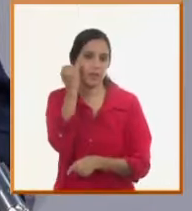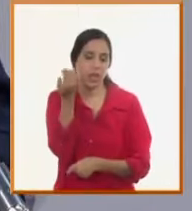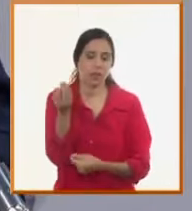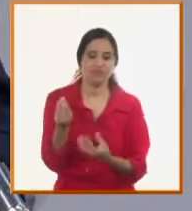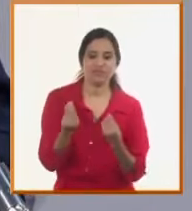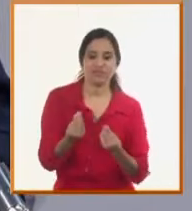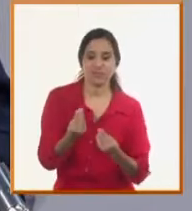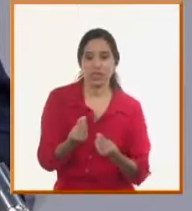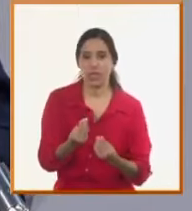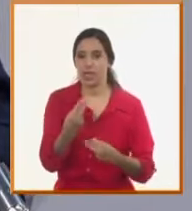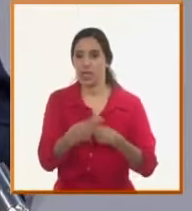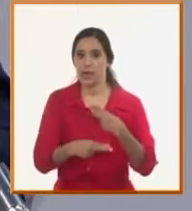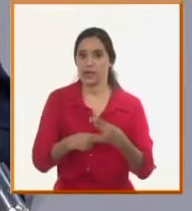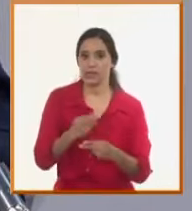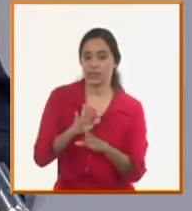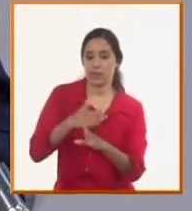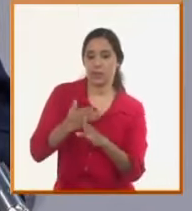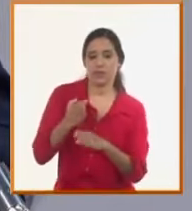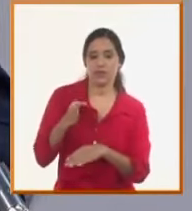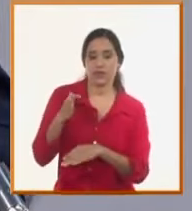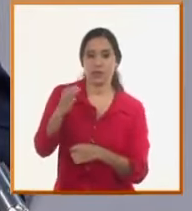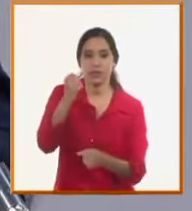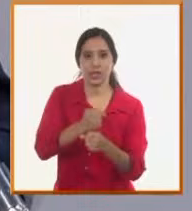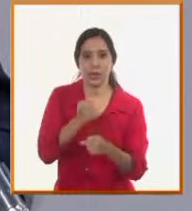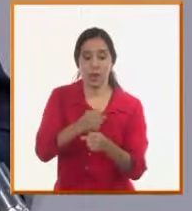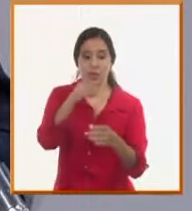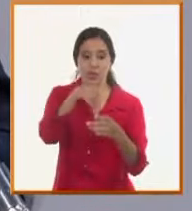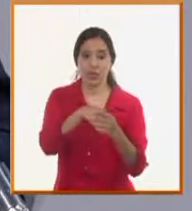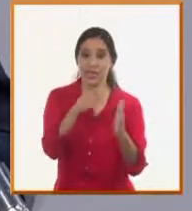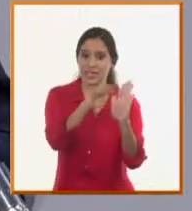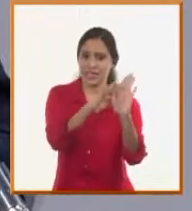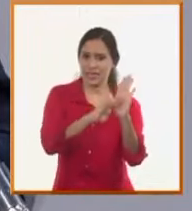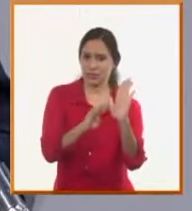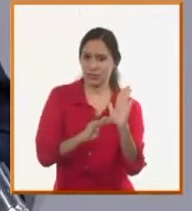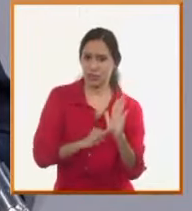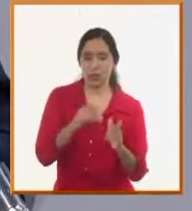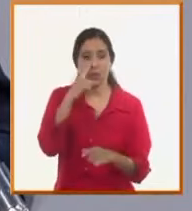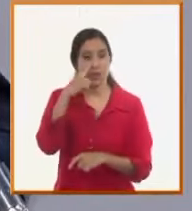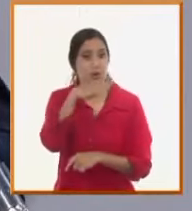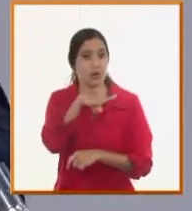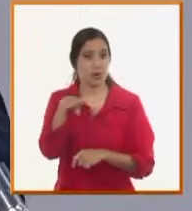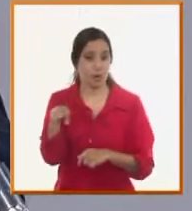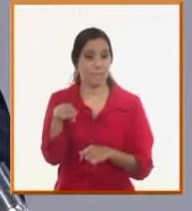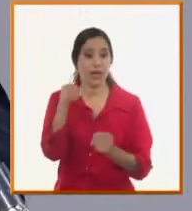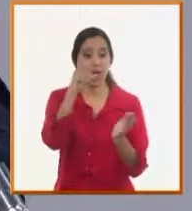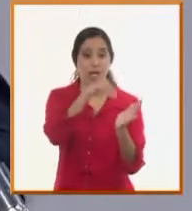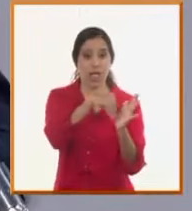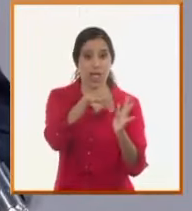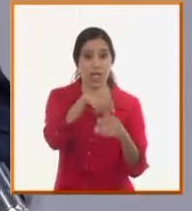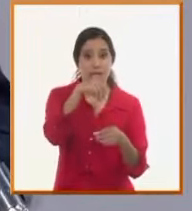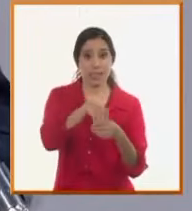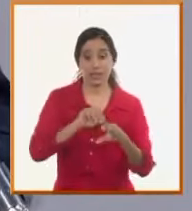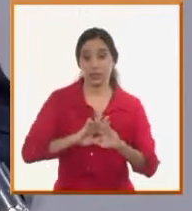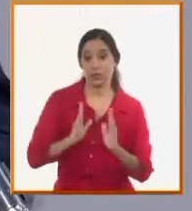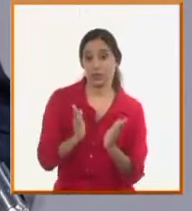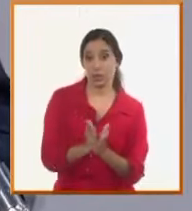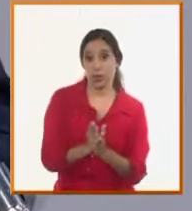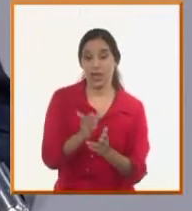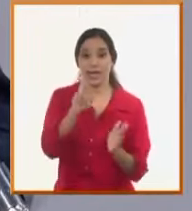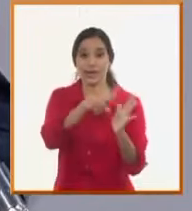actividad. Dentro de los requisitos hay una norma, o sea, está en la